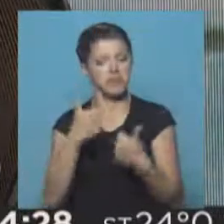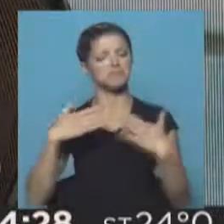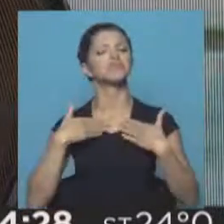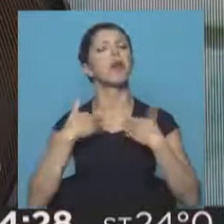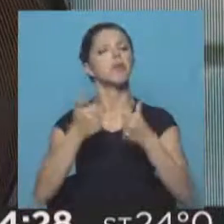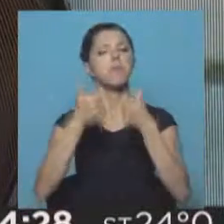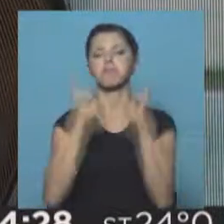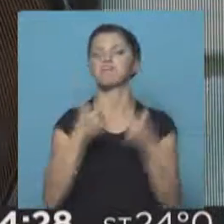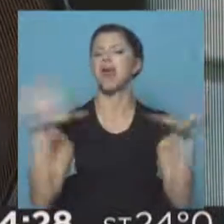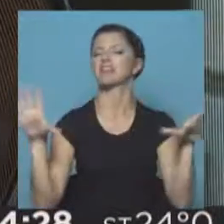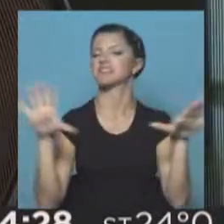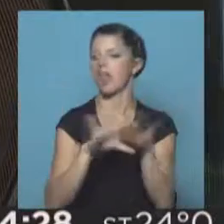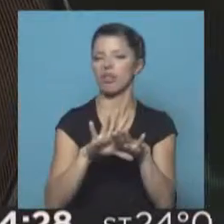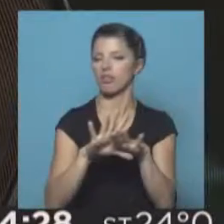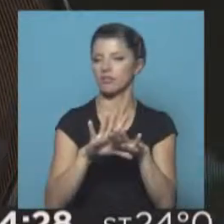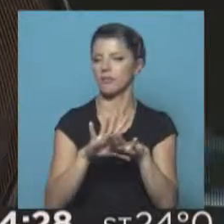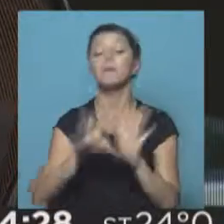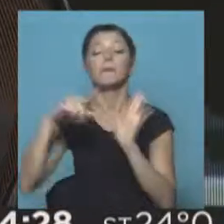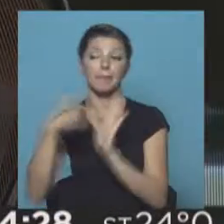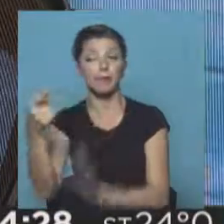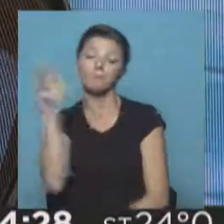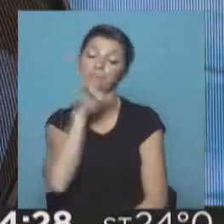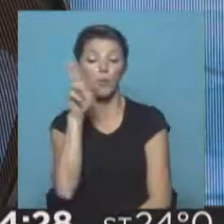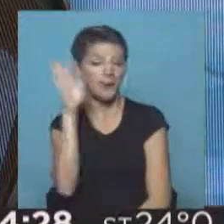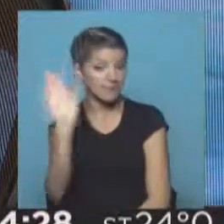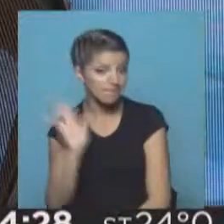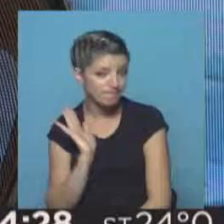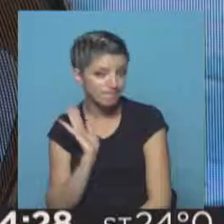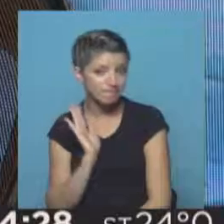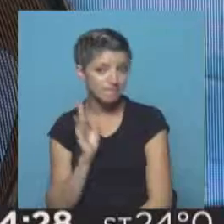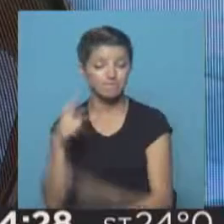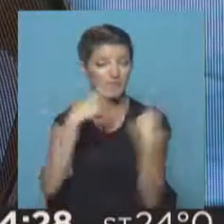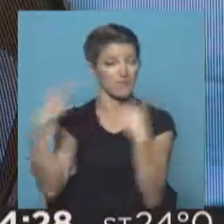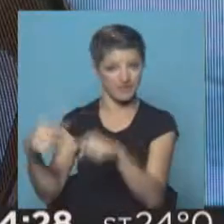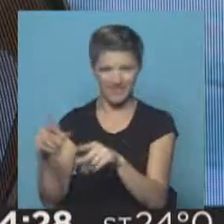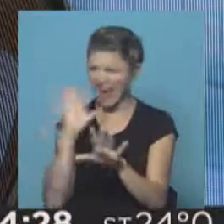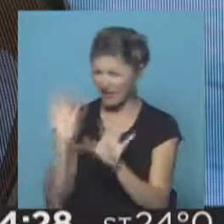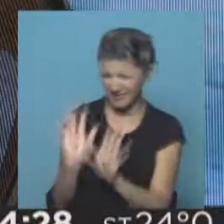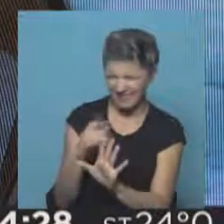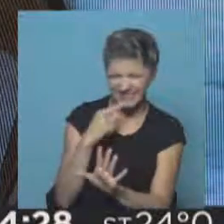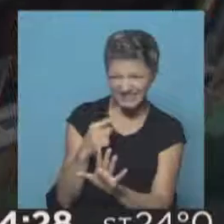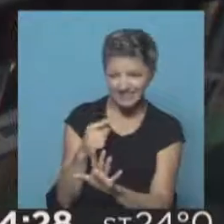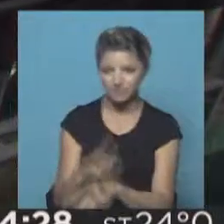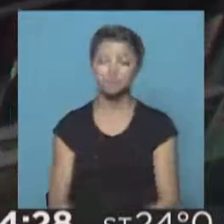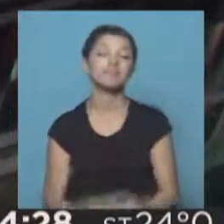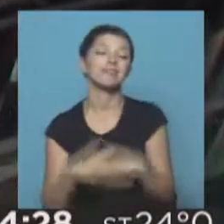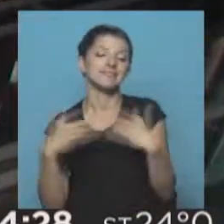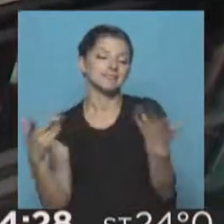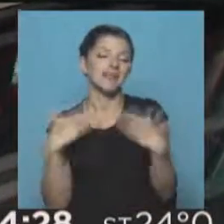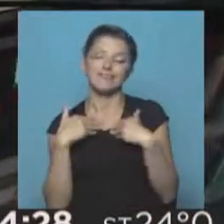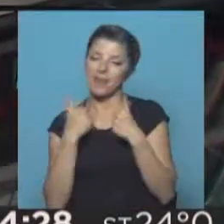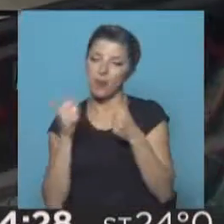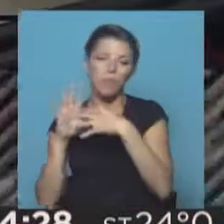está en excelentes condiciones. En cambio, la candidata demócrata no puede decir lo mismo. Hay algo así, ¿no? Y la salud tiene mucho que ver en la